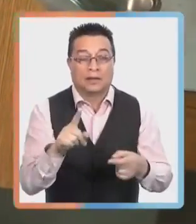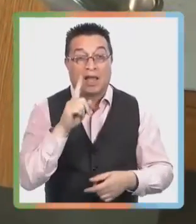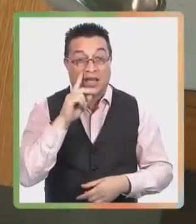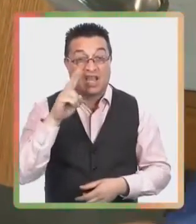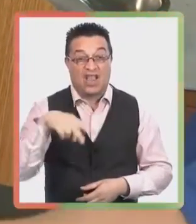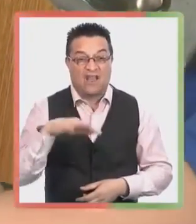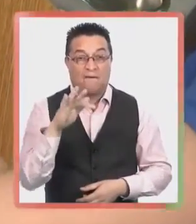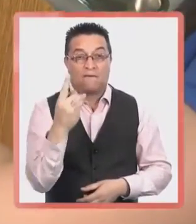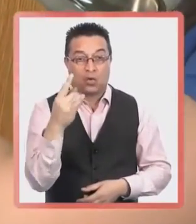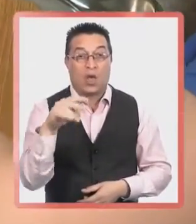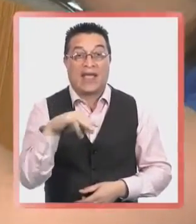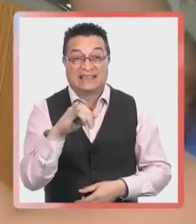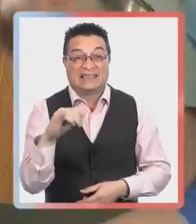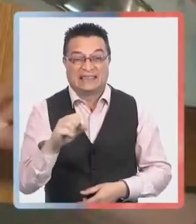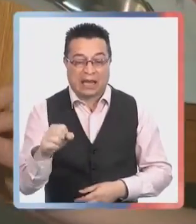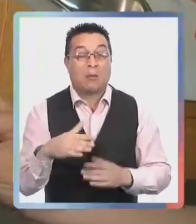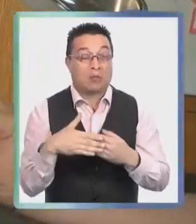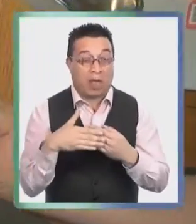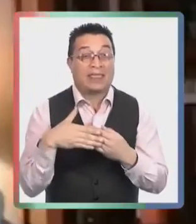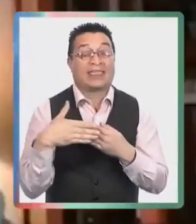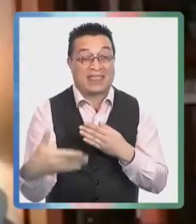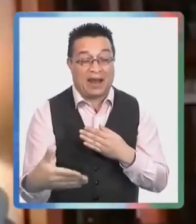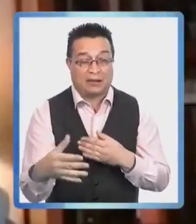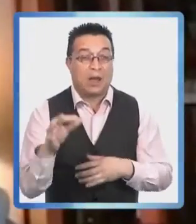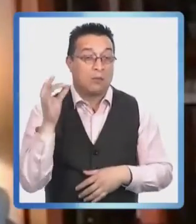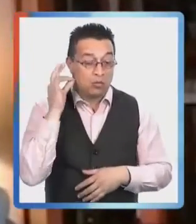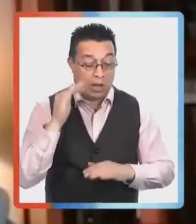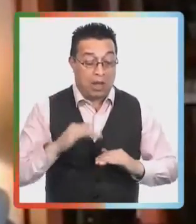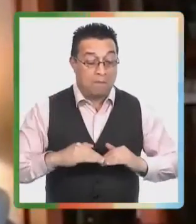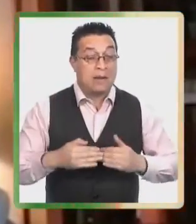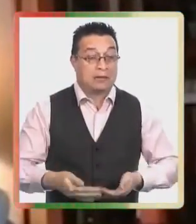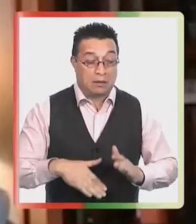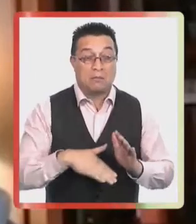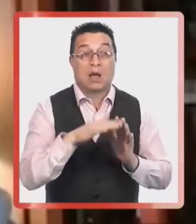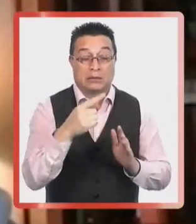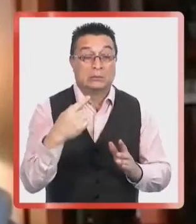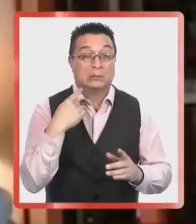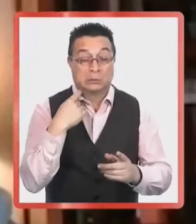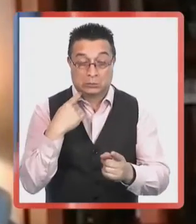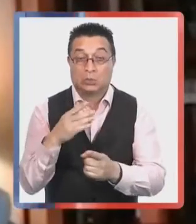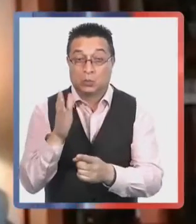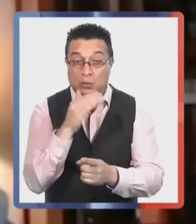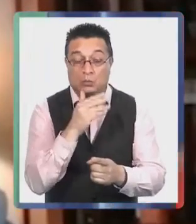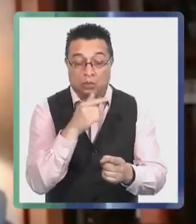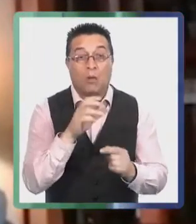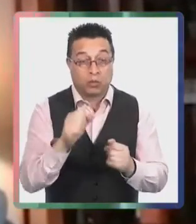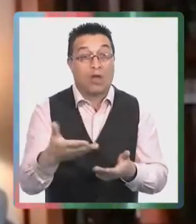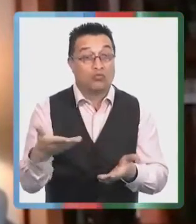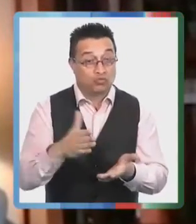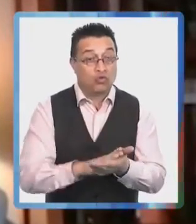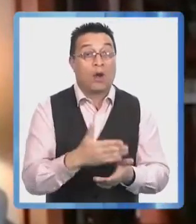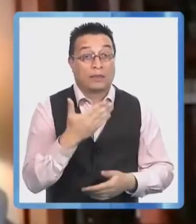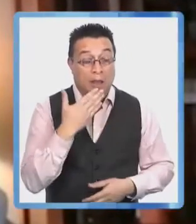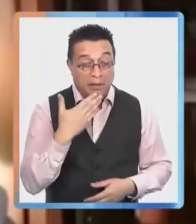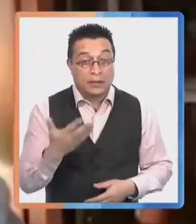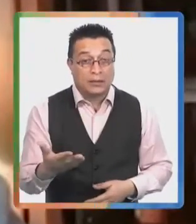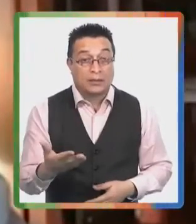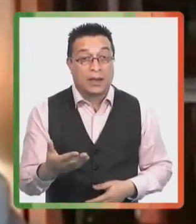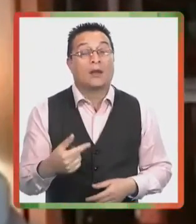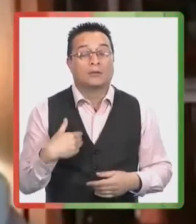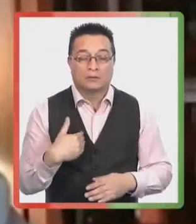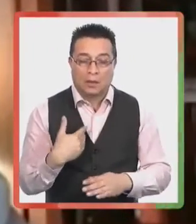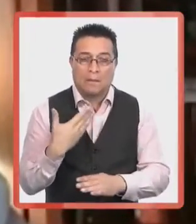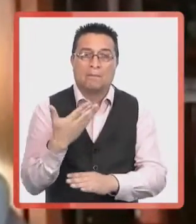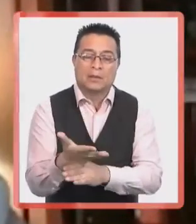donde también estamos muy atrasados, sobre todo en mujeres embarazadas, La influenza también puede matar. Por lo tanto,